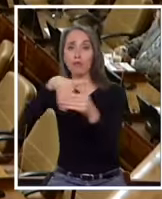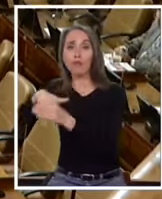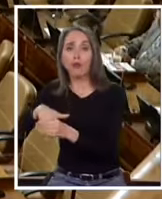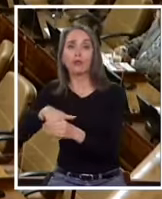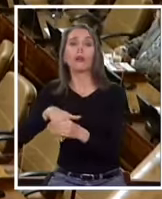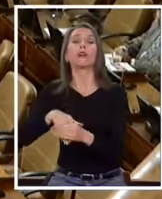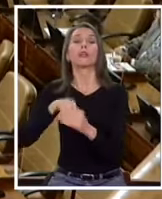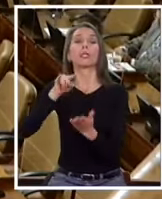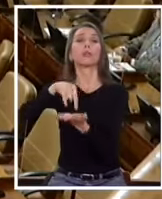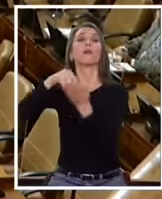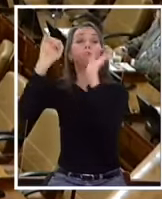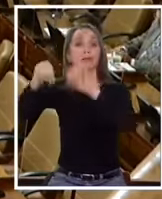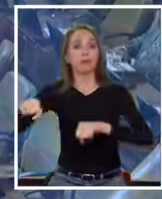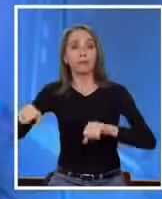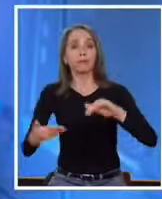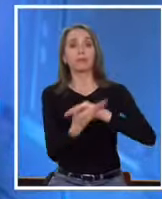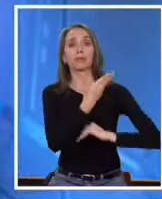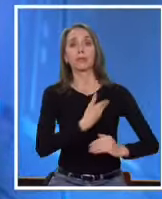convertirse en ley.